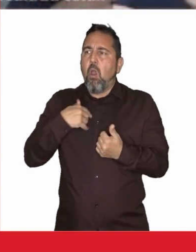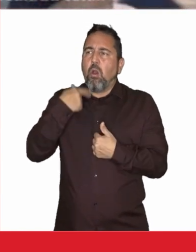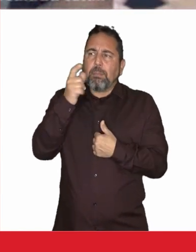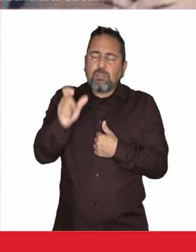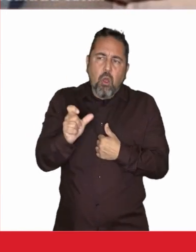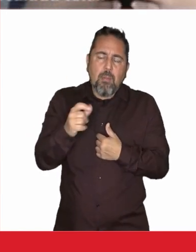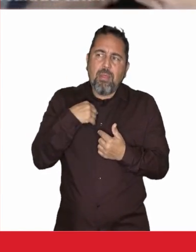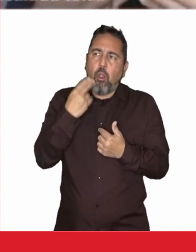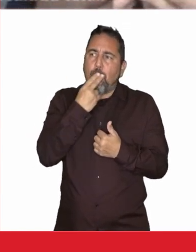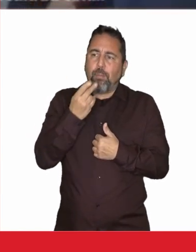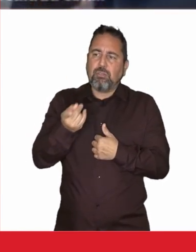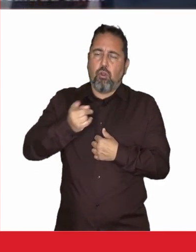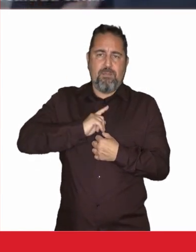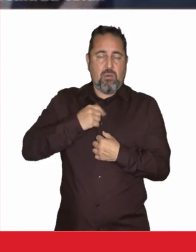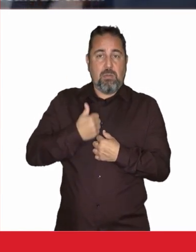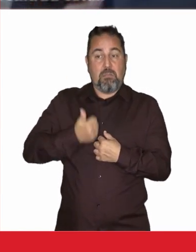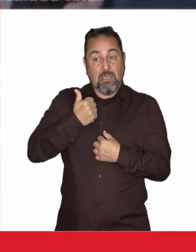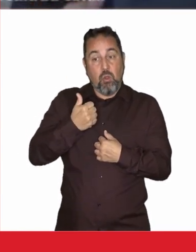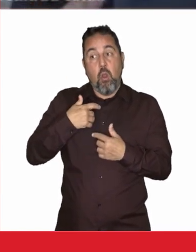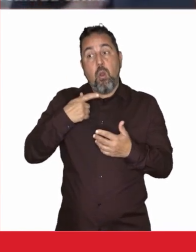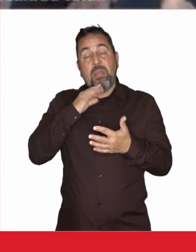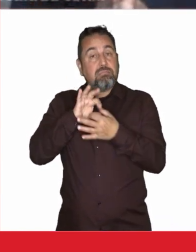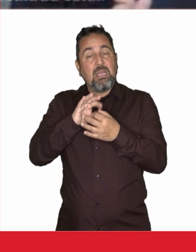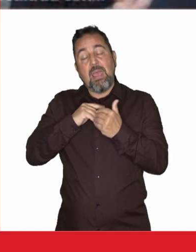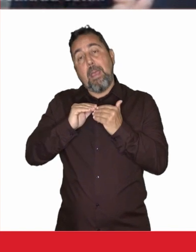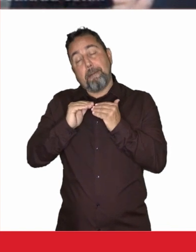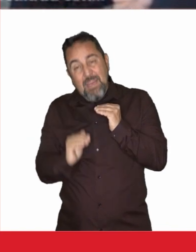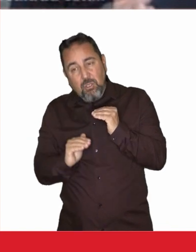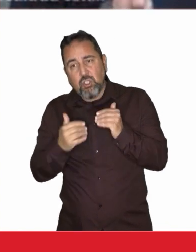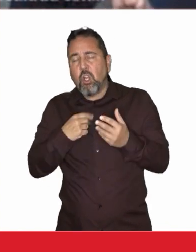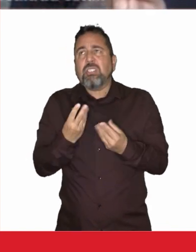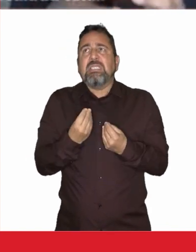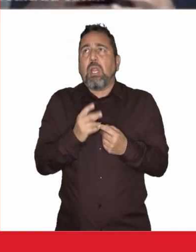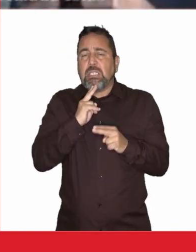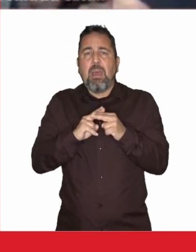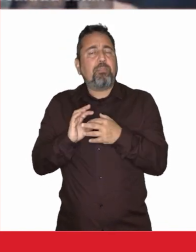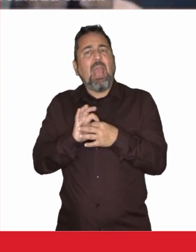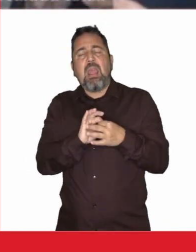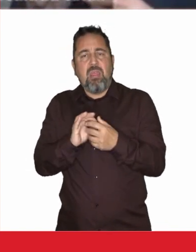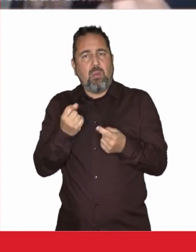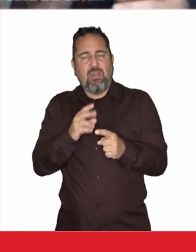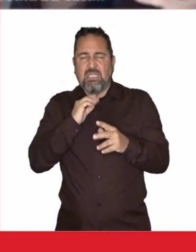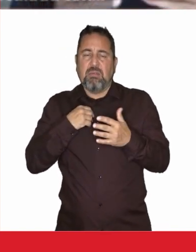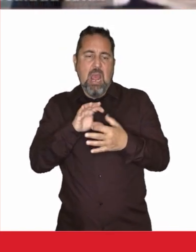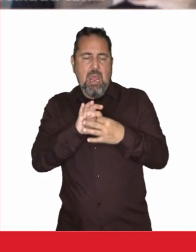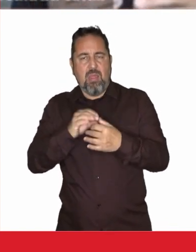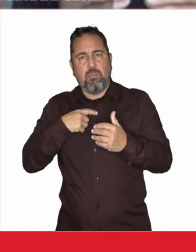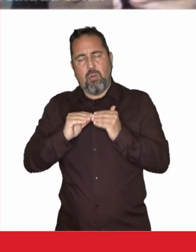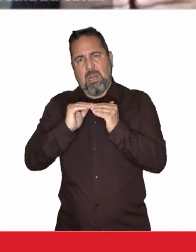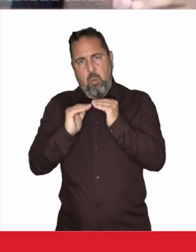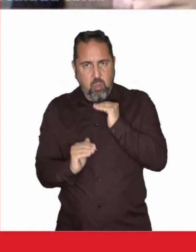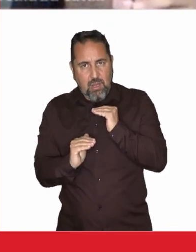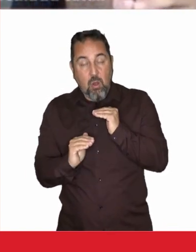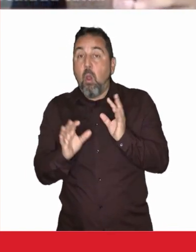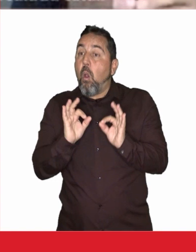comprometer más, si la otra persona se puede comprometer más conmigo, ir a menos, es decir, ya no necesito tanto la alianza y podemos reducir